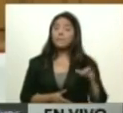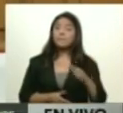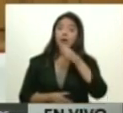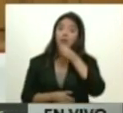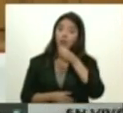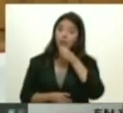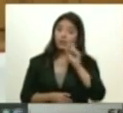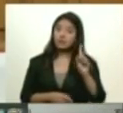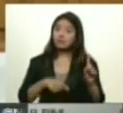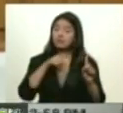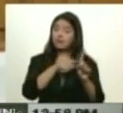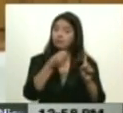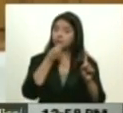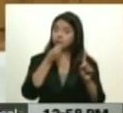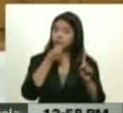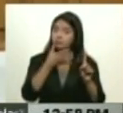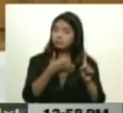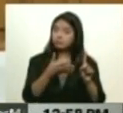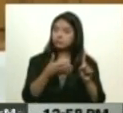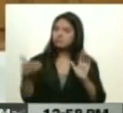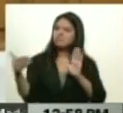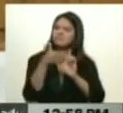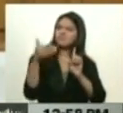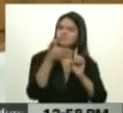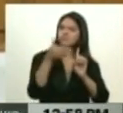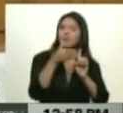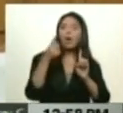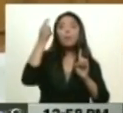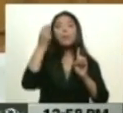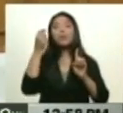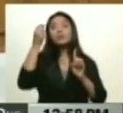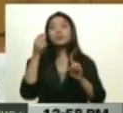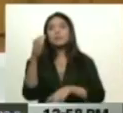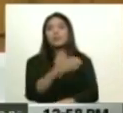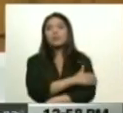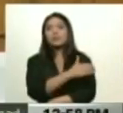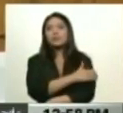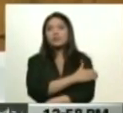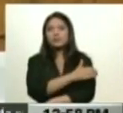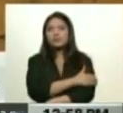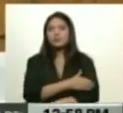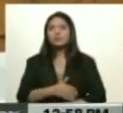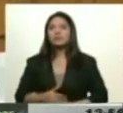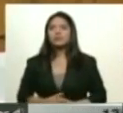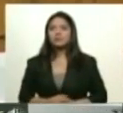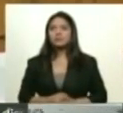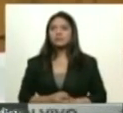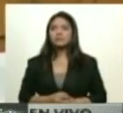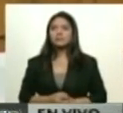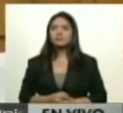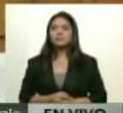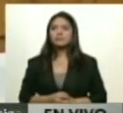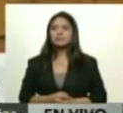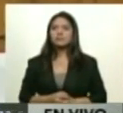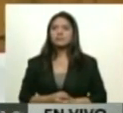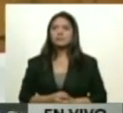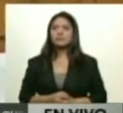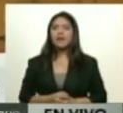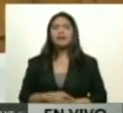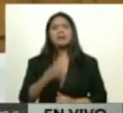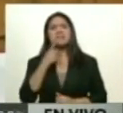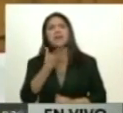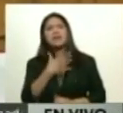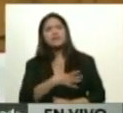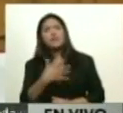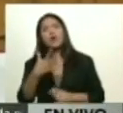Un periodista asediado por diputados de la oposición que dicen enarbolar las